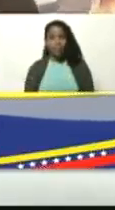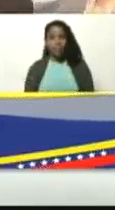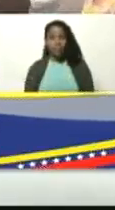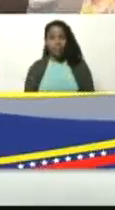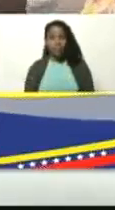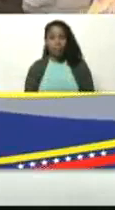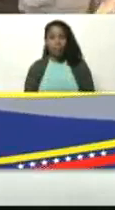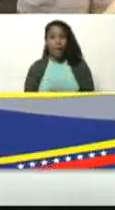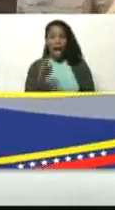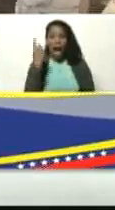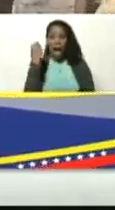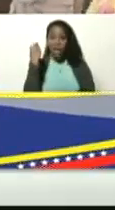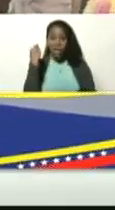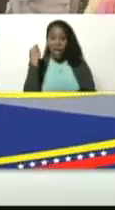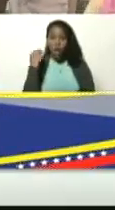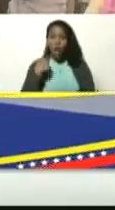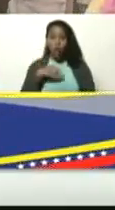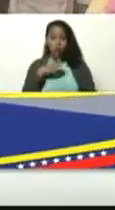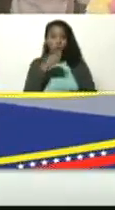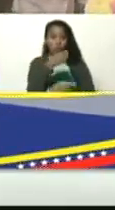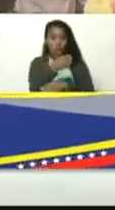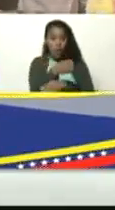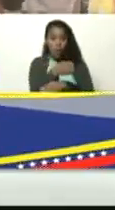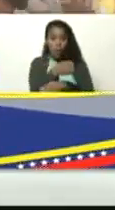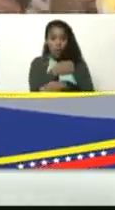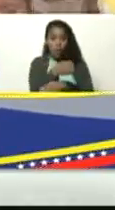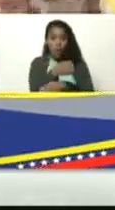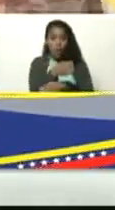Y ayer cuando estábamos entonces,